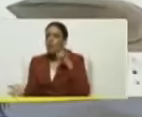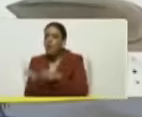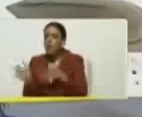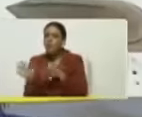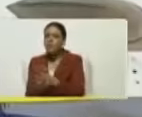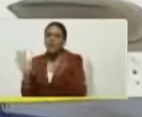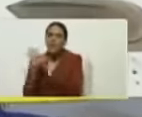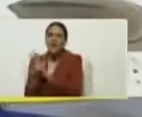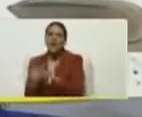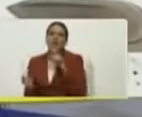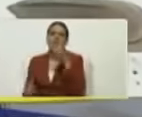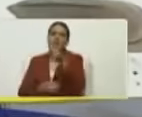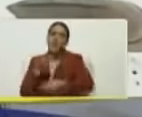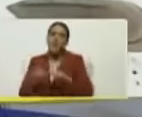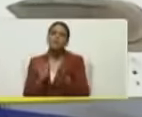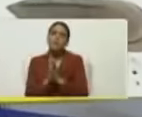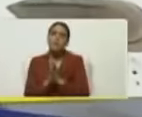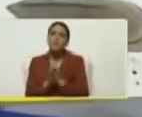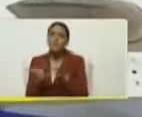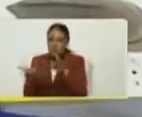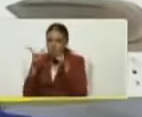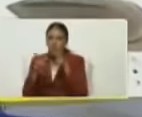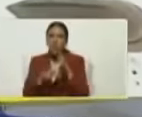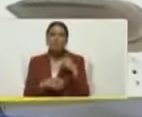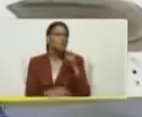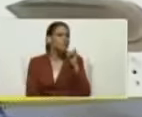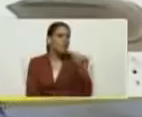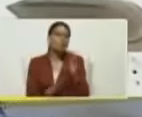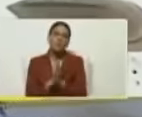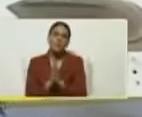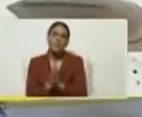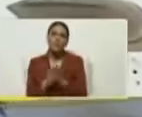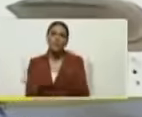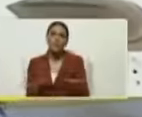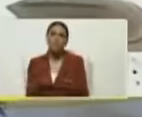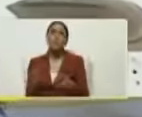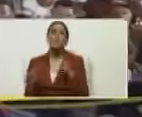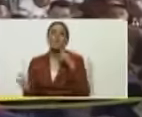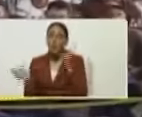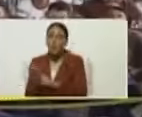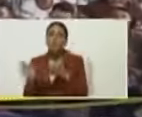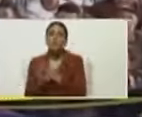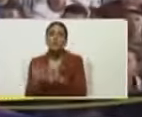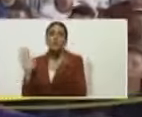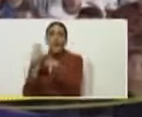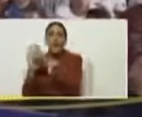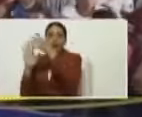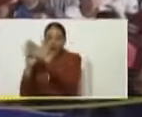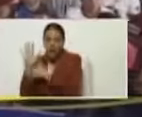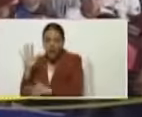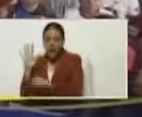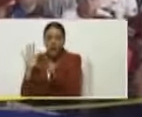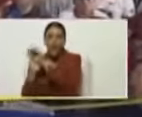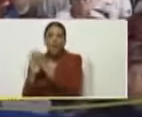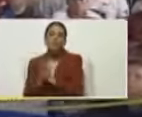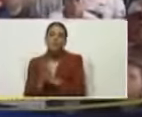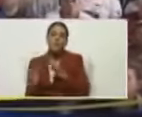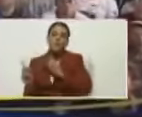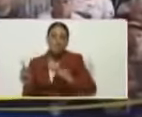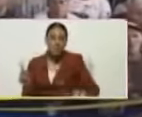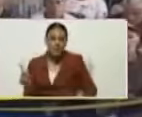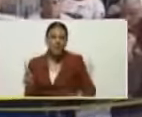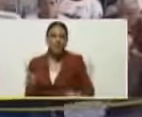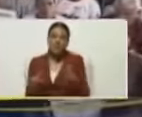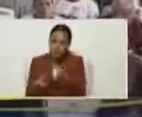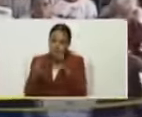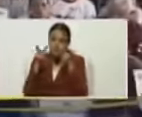eso se cumpla, compañero? ¿Quién hace que eso se cumpla? Entonces, compañero presidente, los cafetaleros,